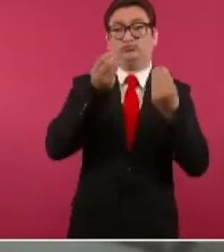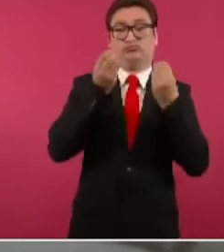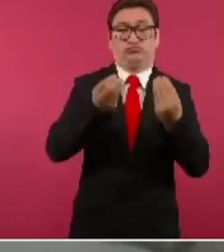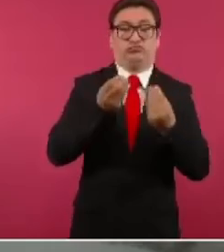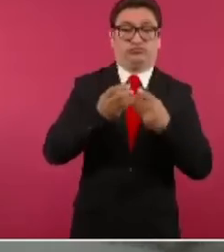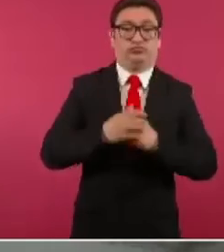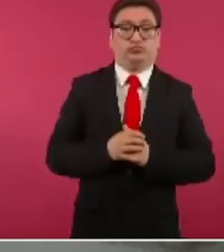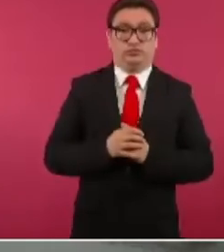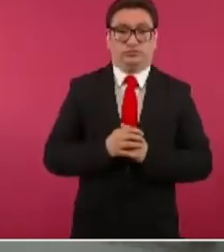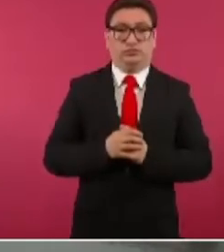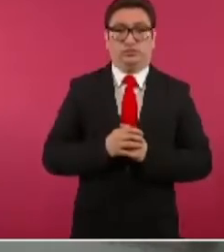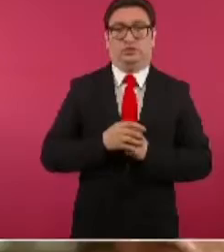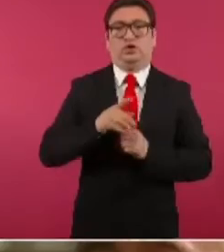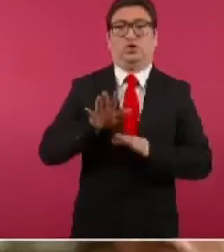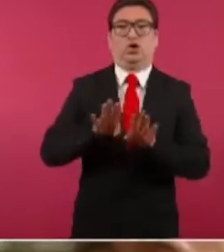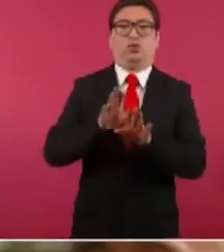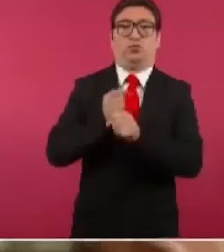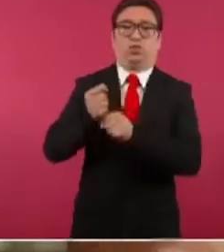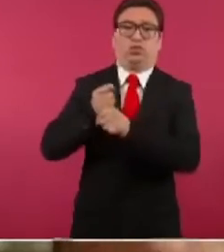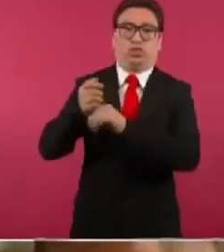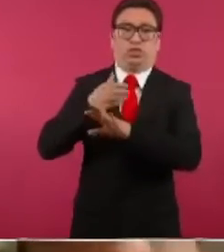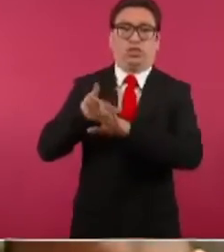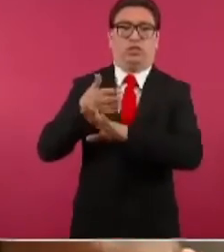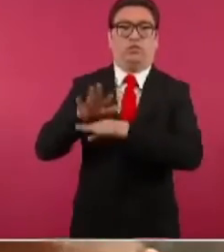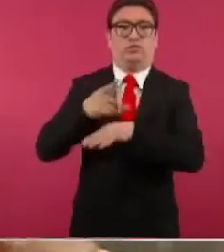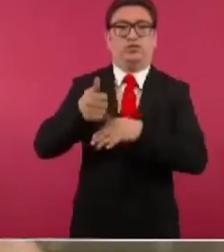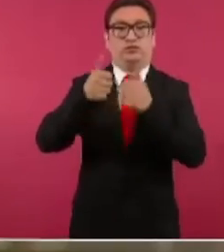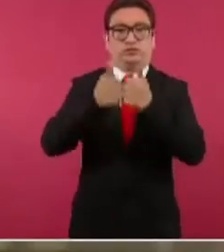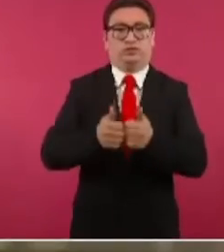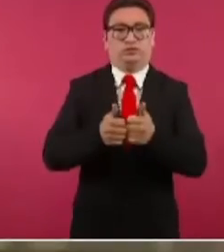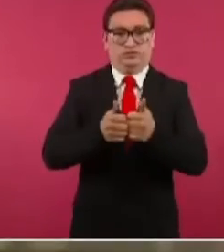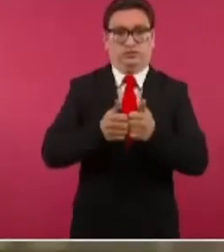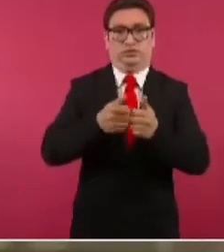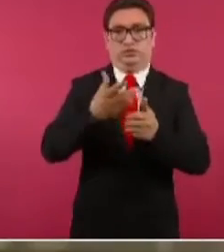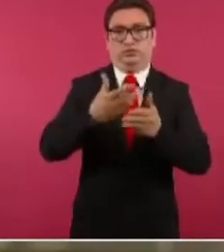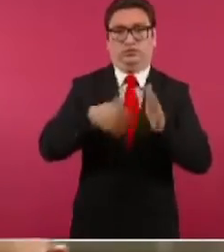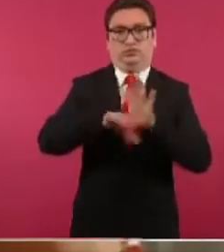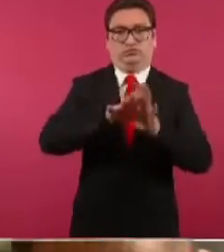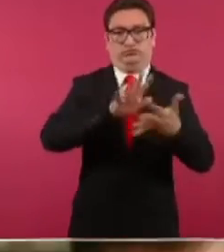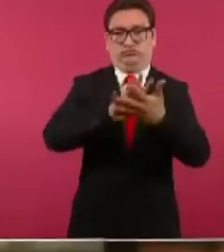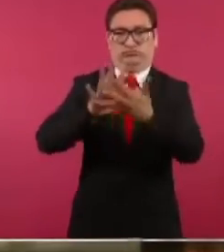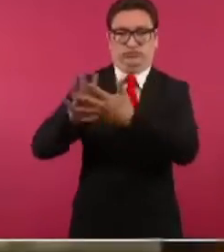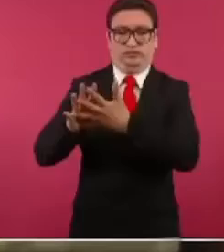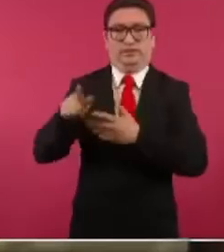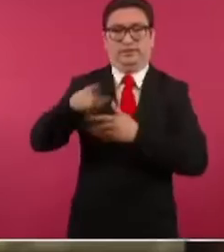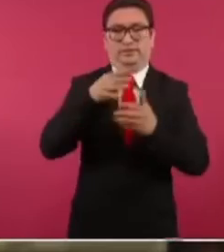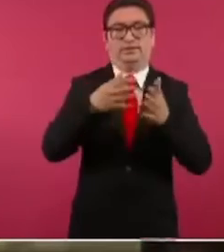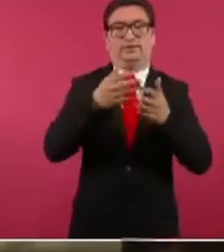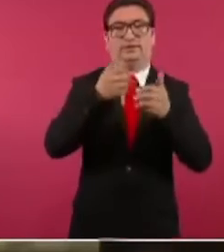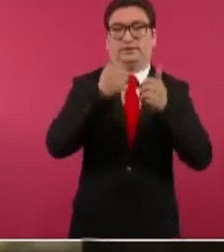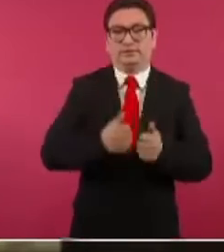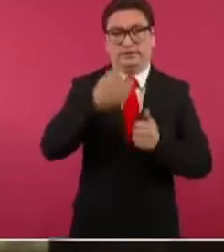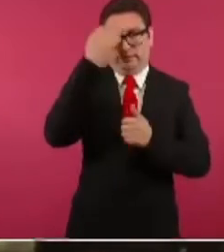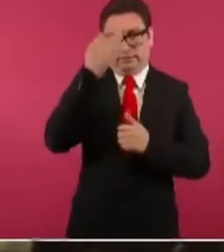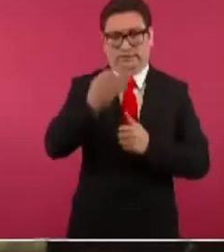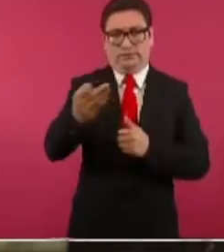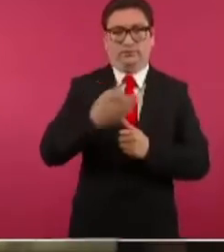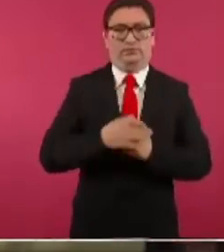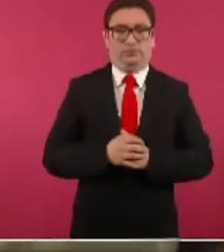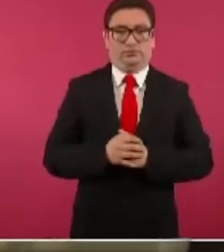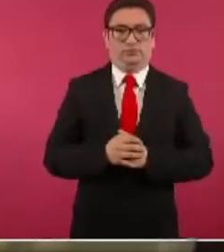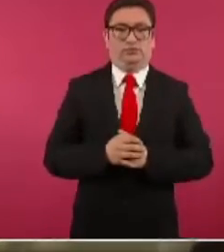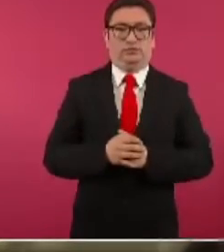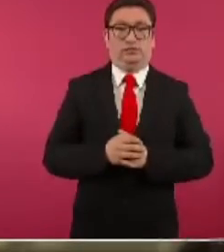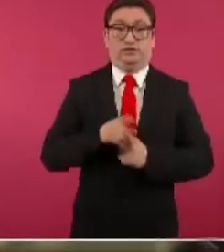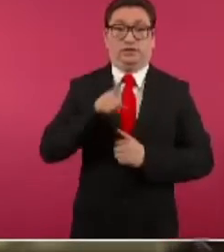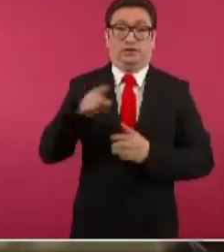sí, maltratados, porque en realidad estaban hacinados en estos calabozos, llevaron muchos días. Ellos pues expusieron, ¿no?,